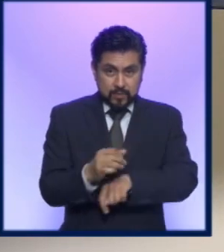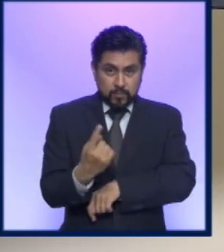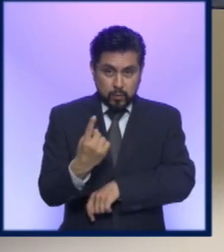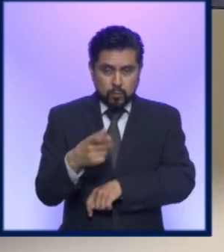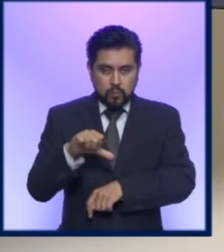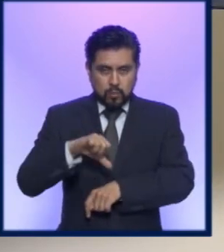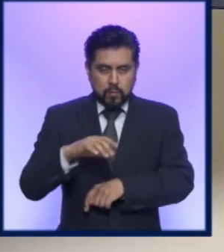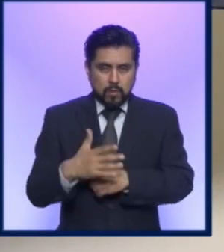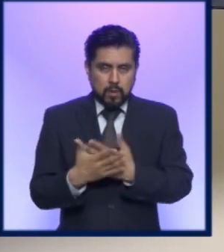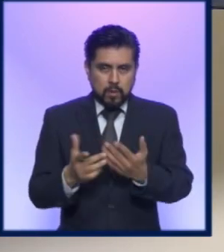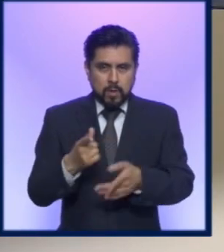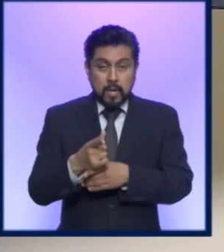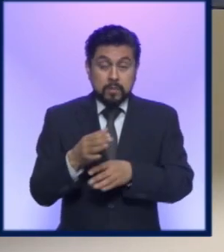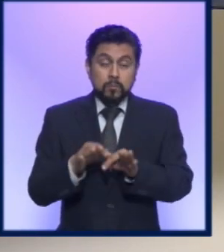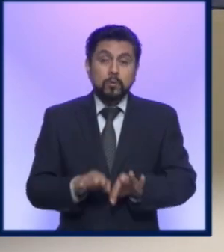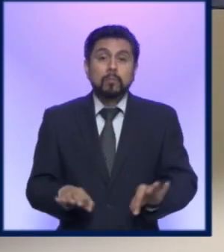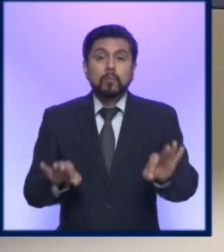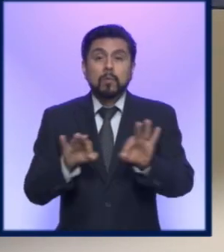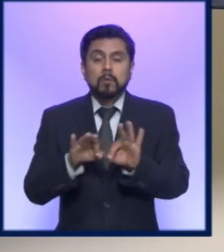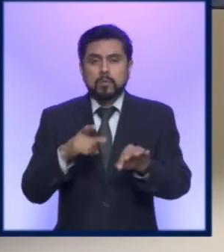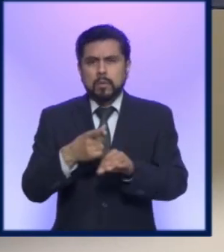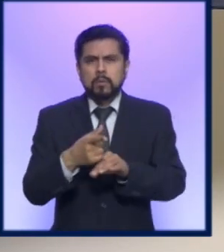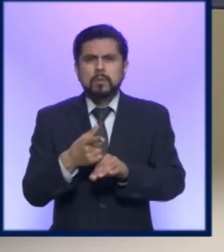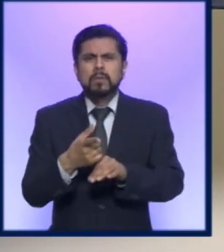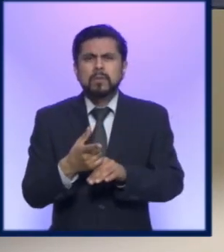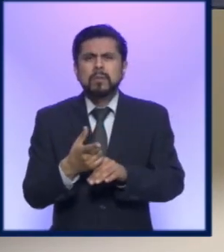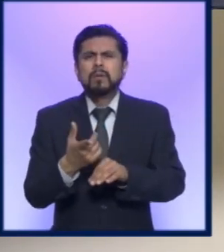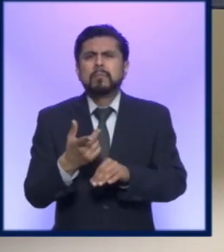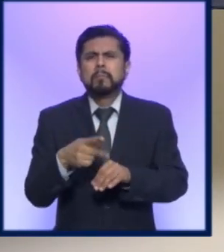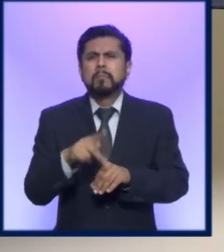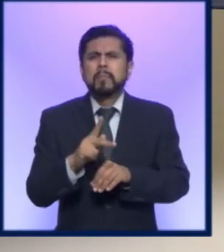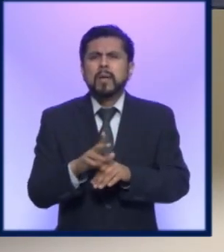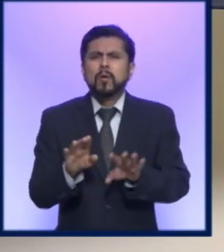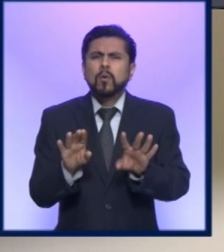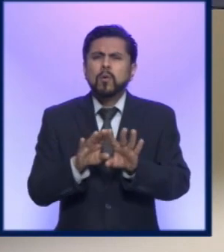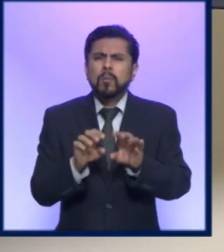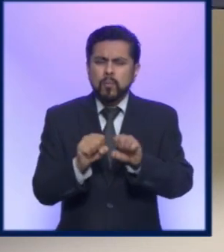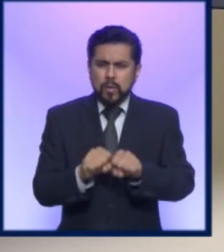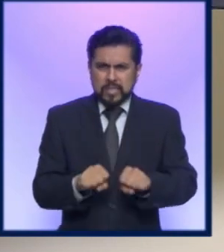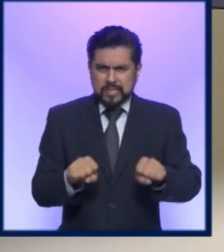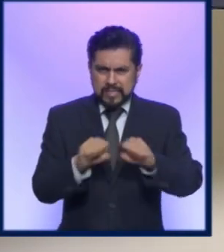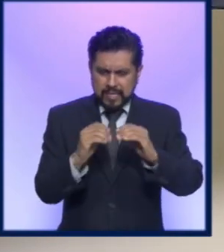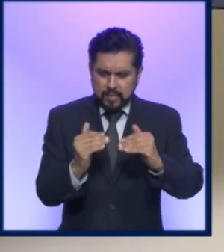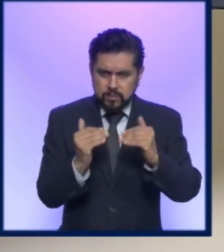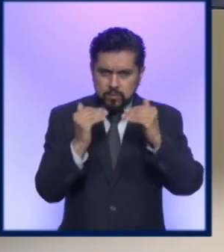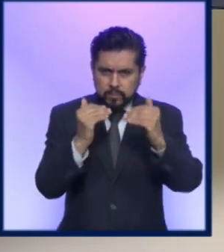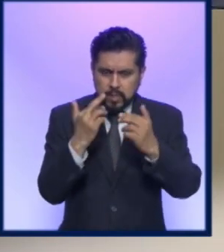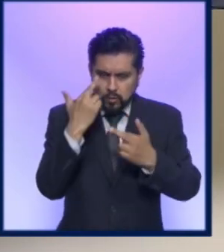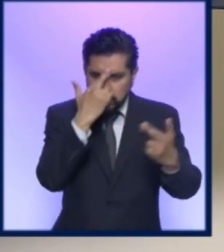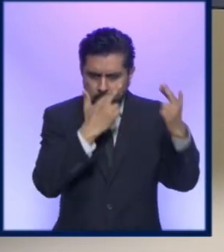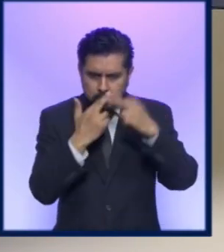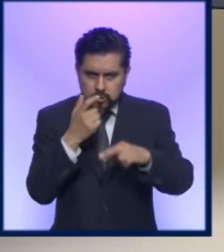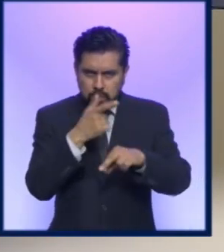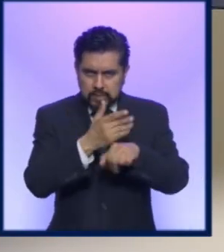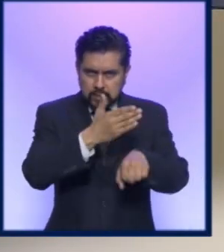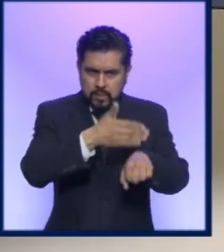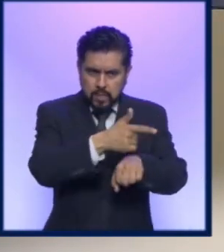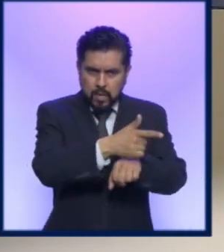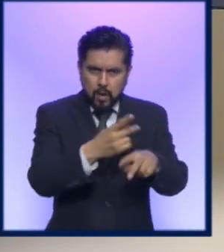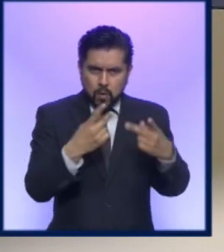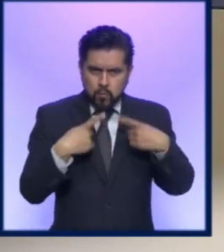hoy sin duda de suma importancia sobre todo cómo la analizó la sala superior esta sanción impuesta a una persona que se